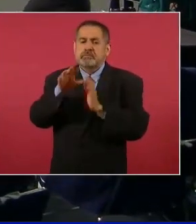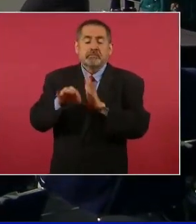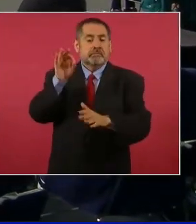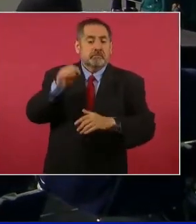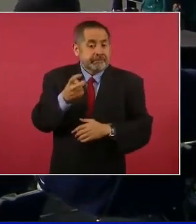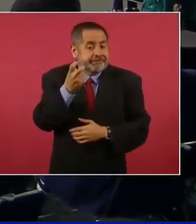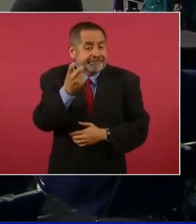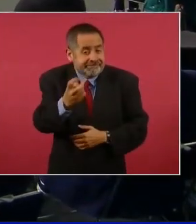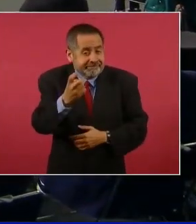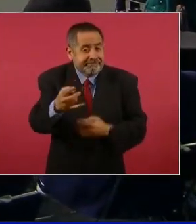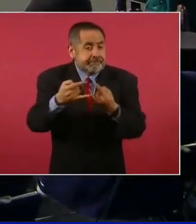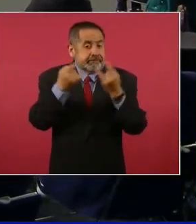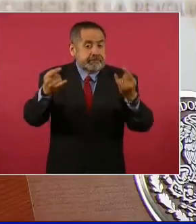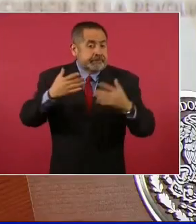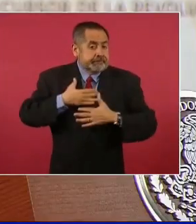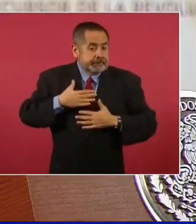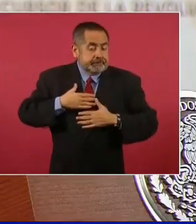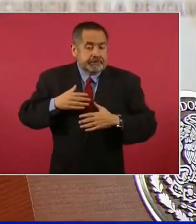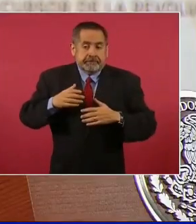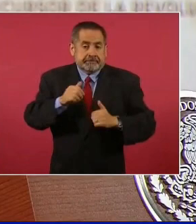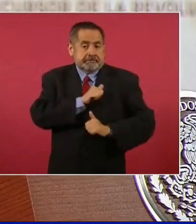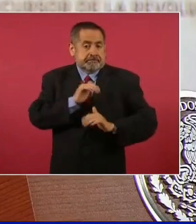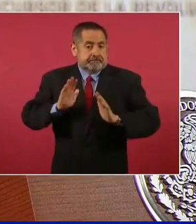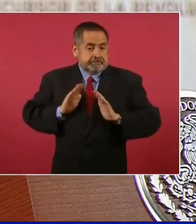Ese es nuestro ejército.